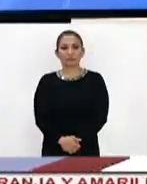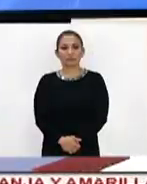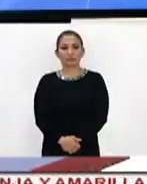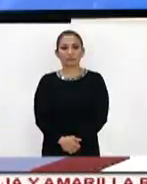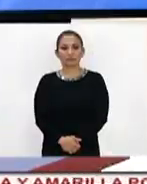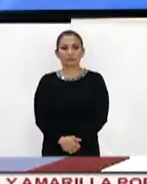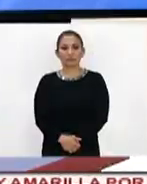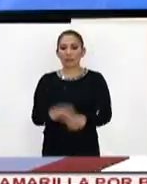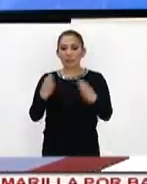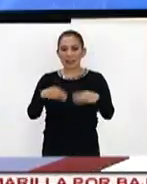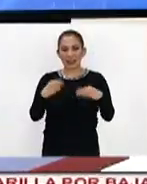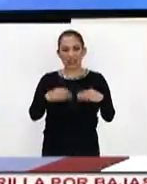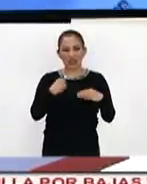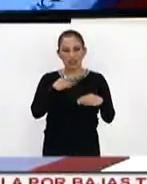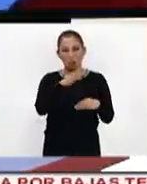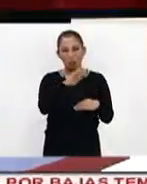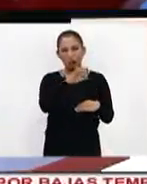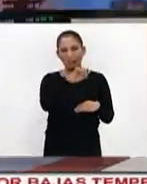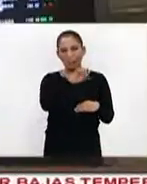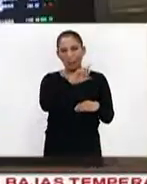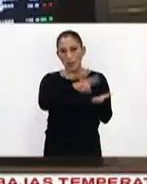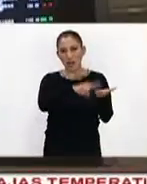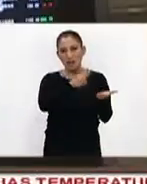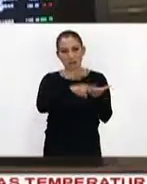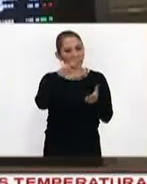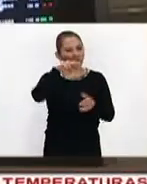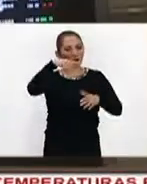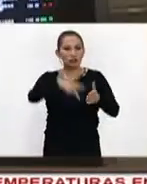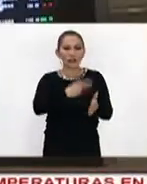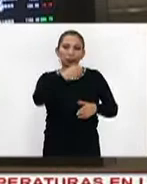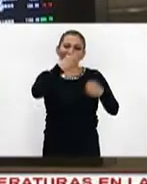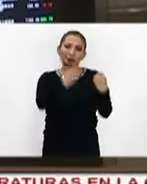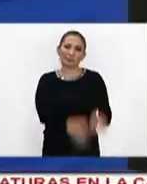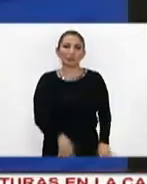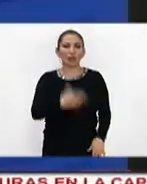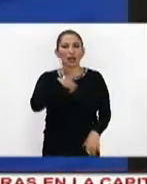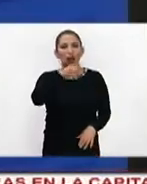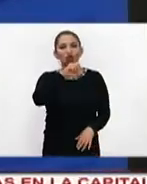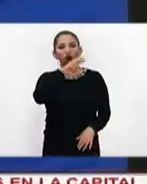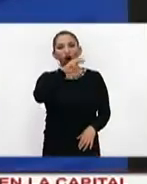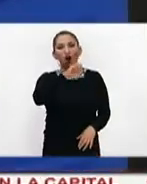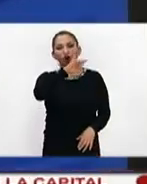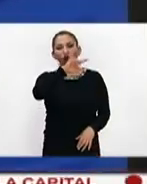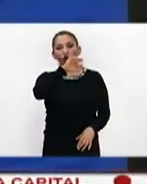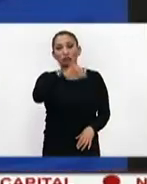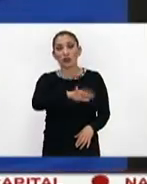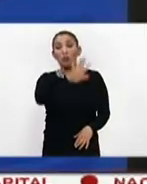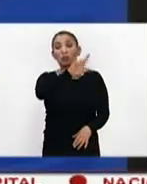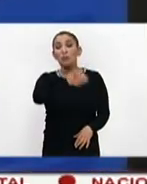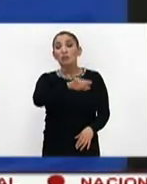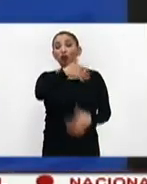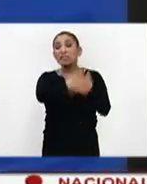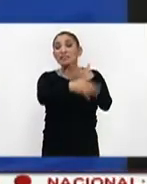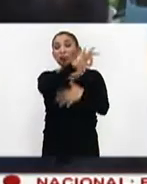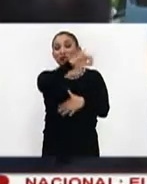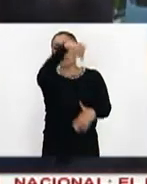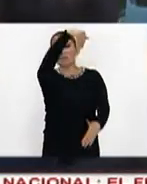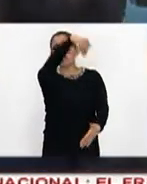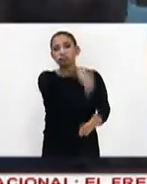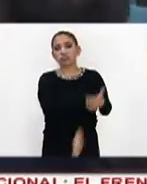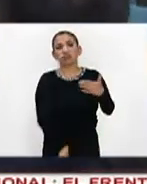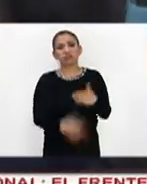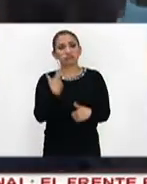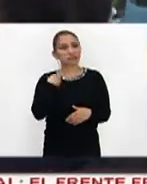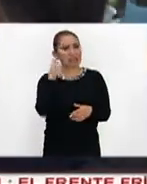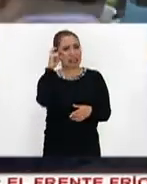Los mercados de Wall Street tuvieron otro día negro. El Dow Jones tuvo una pérdida del 4.15% tras otra jornada de